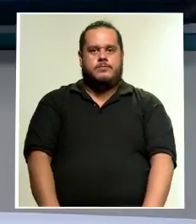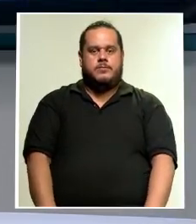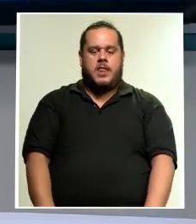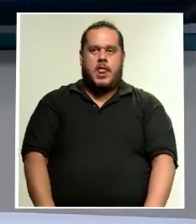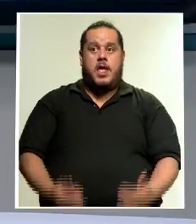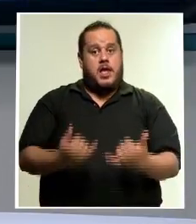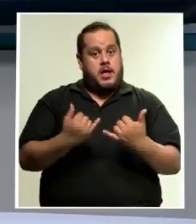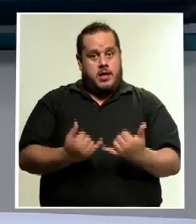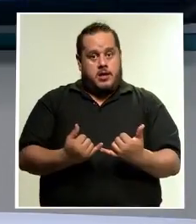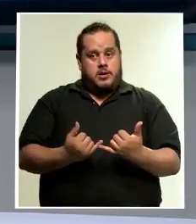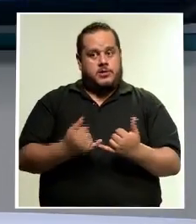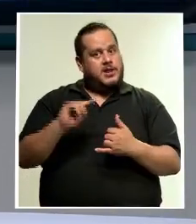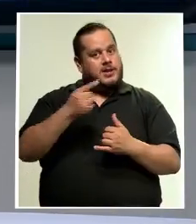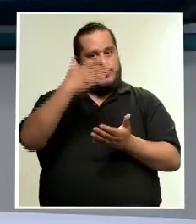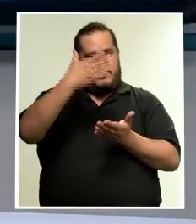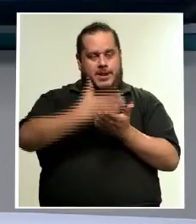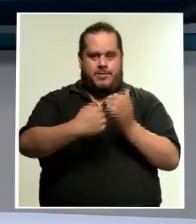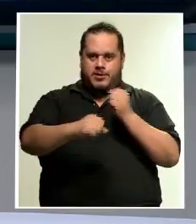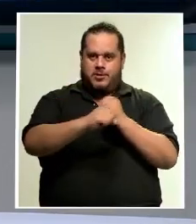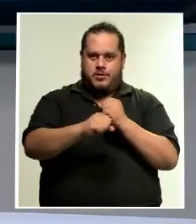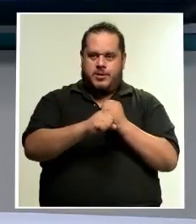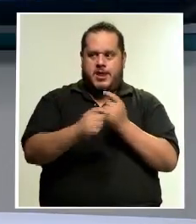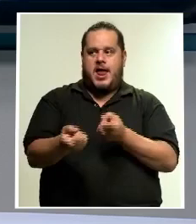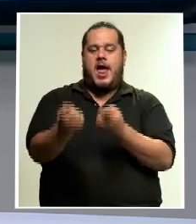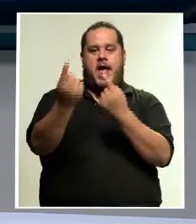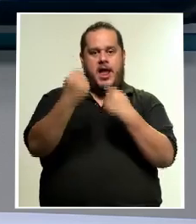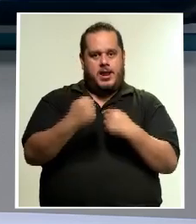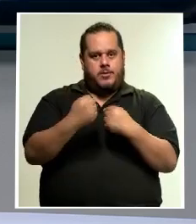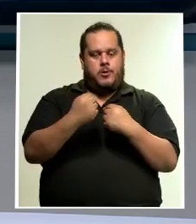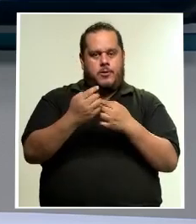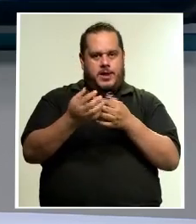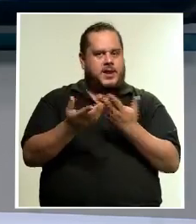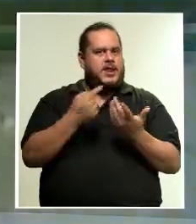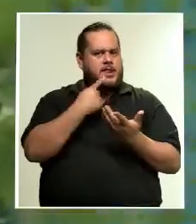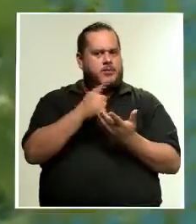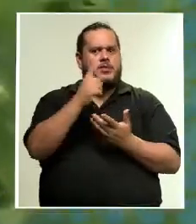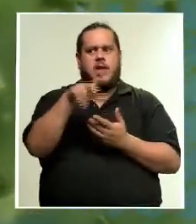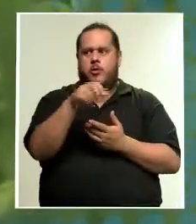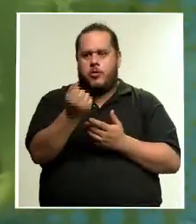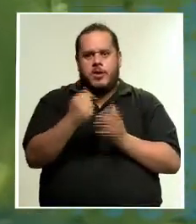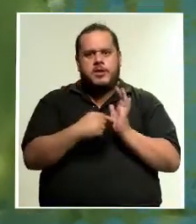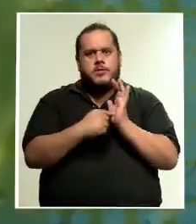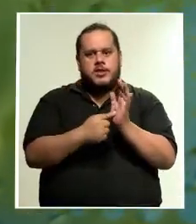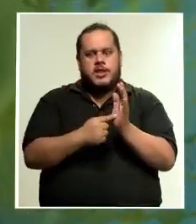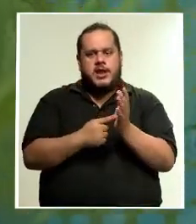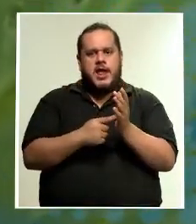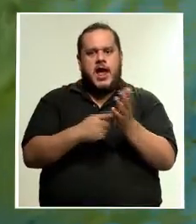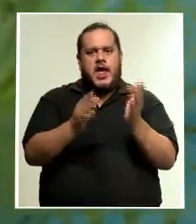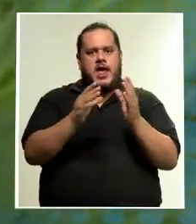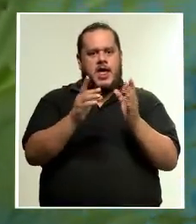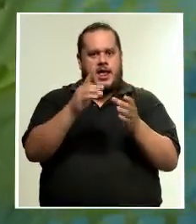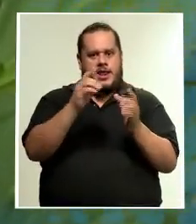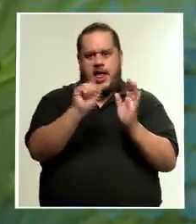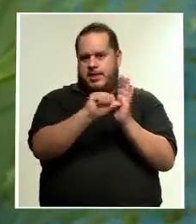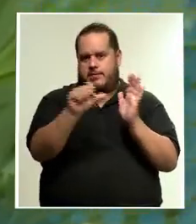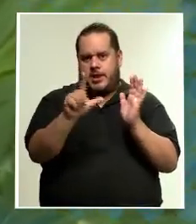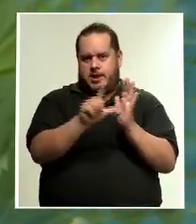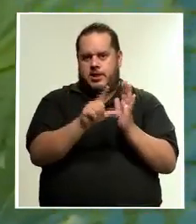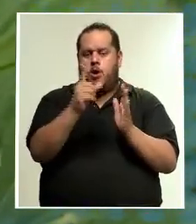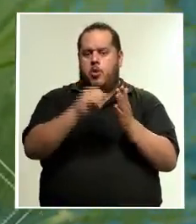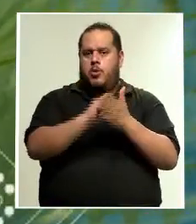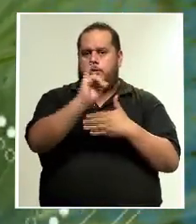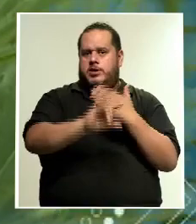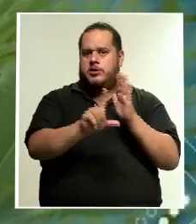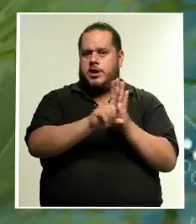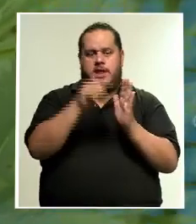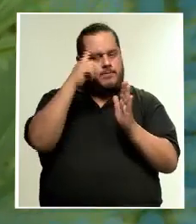Vamos a hacer nuestra primera pausa comercial. Al volver, le adelantamos que el lunes se presentaría en el Congreso un proyecto de ley para avalar el uso